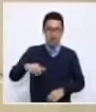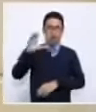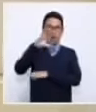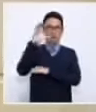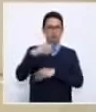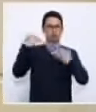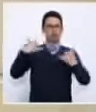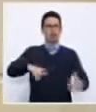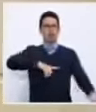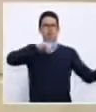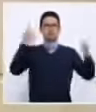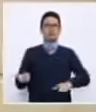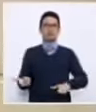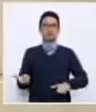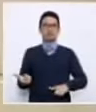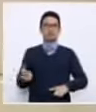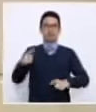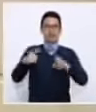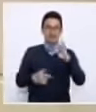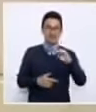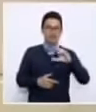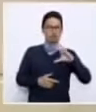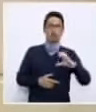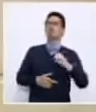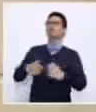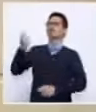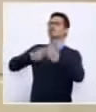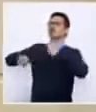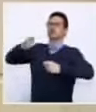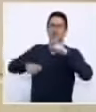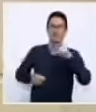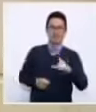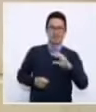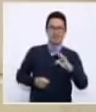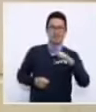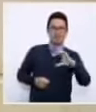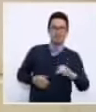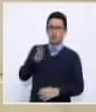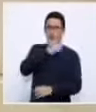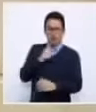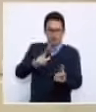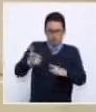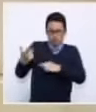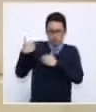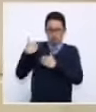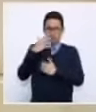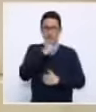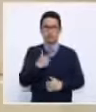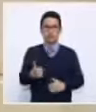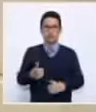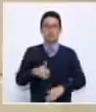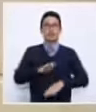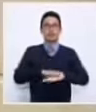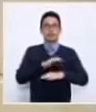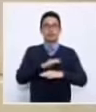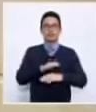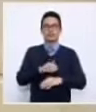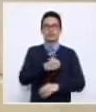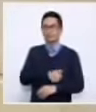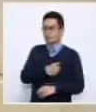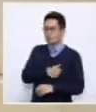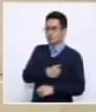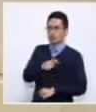preparado para estos tratados de libre comercio. Tenemos instituciones... Dele